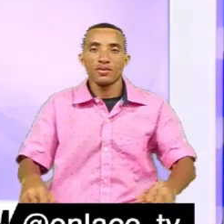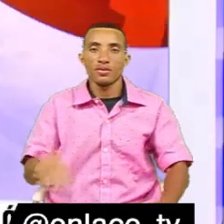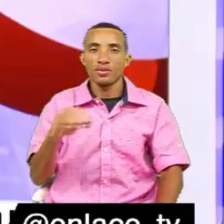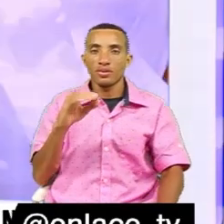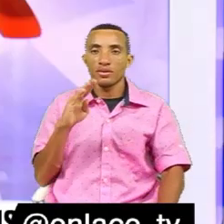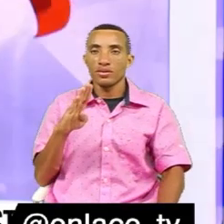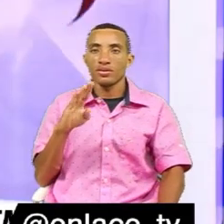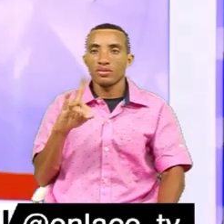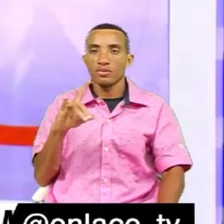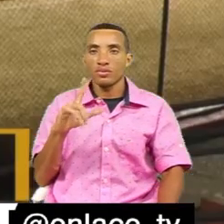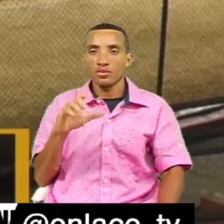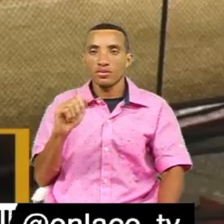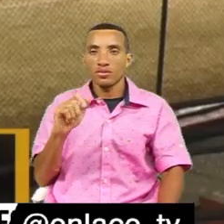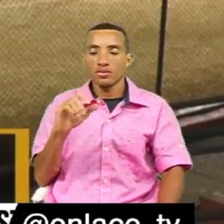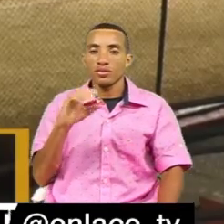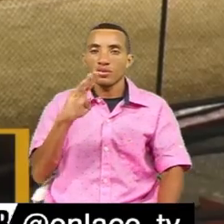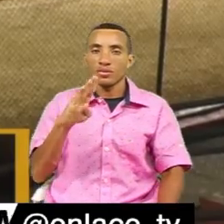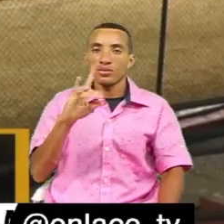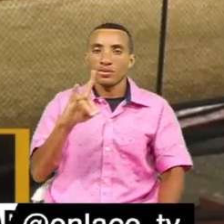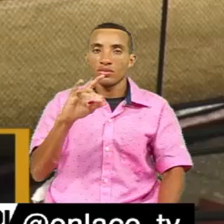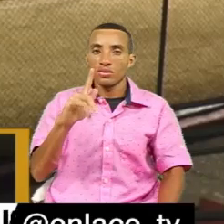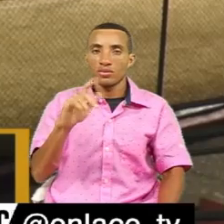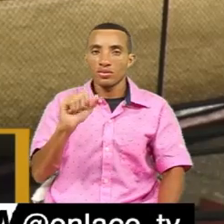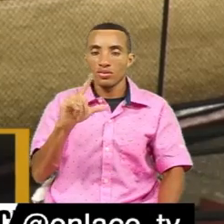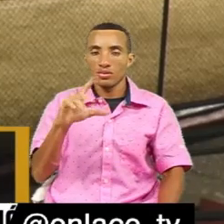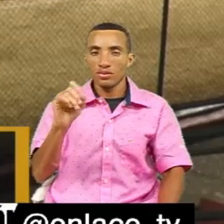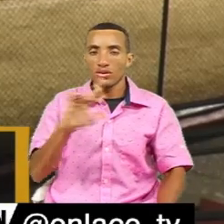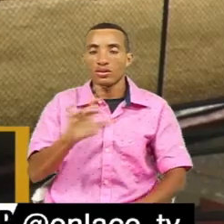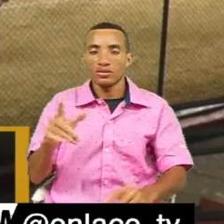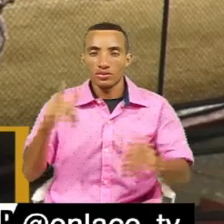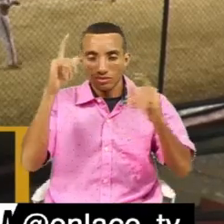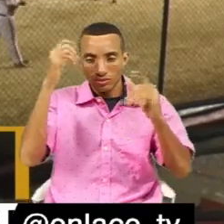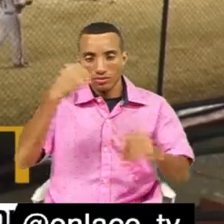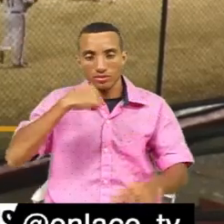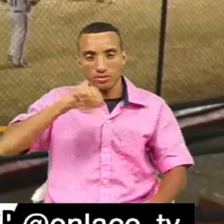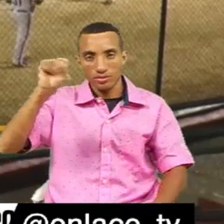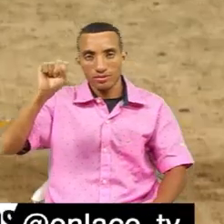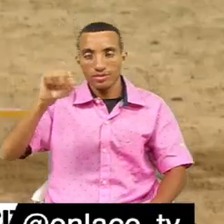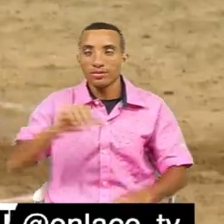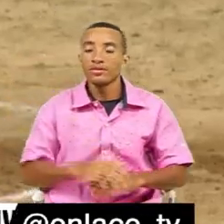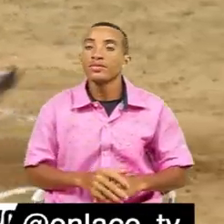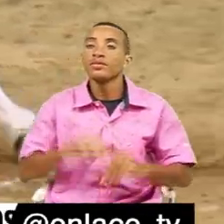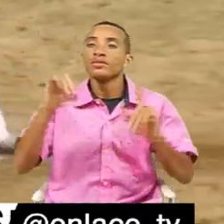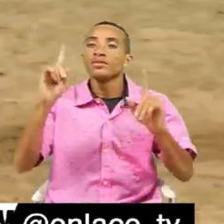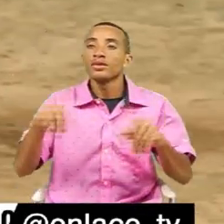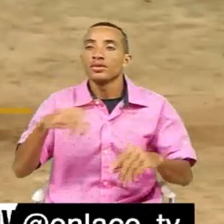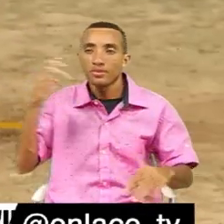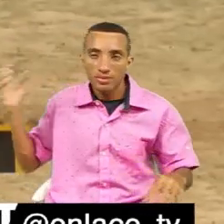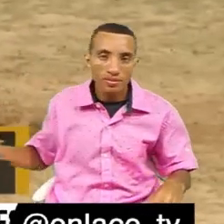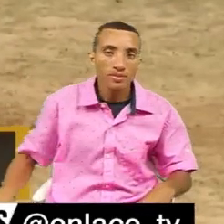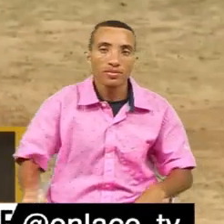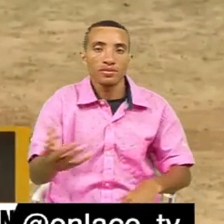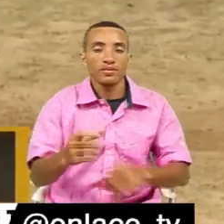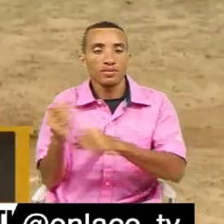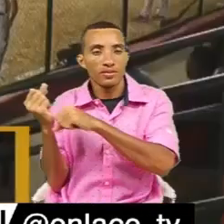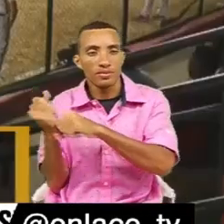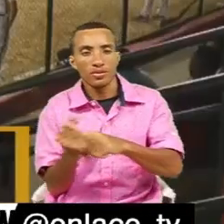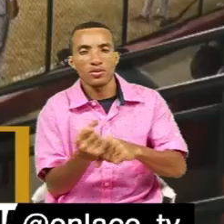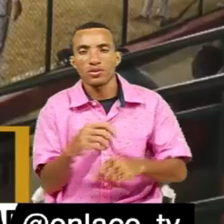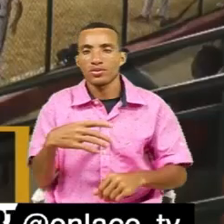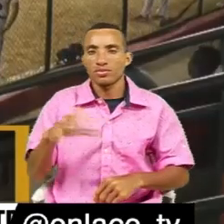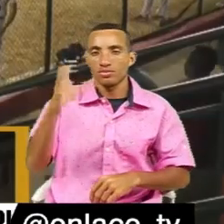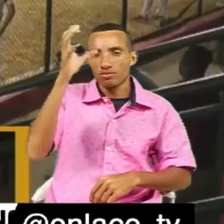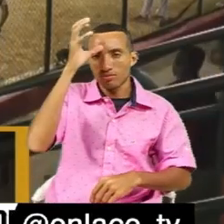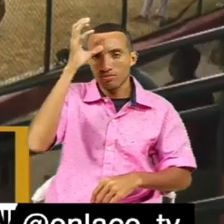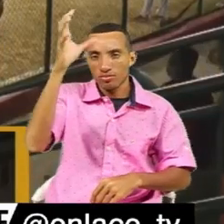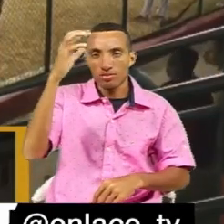título. En el estadio Joaquín Barros Machuca tuvo lugar la final del torneo municipal de softball de primera categoría. En un